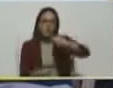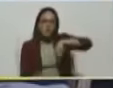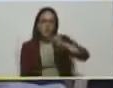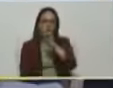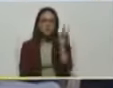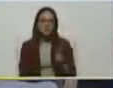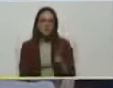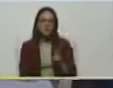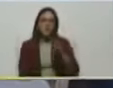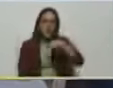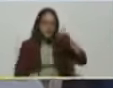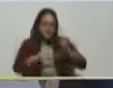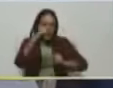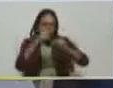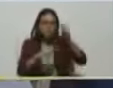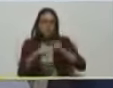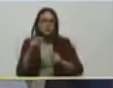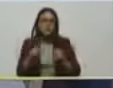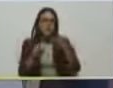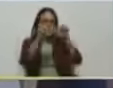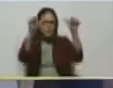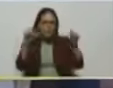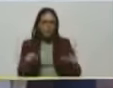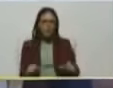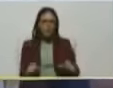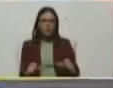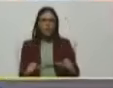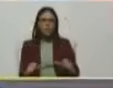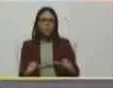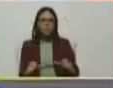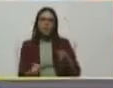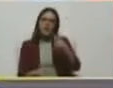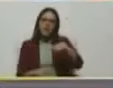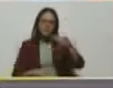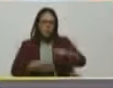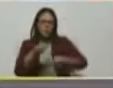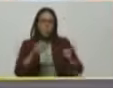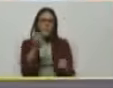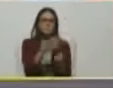y de la construcción de un modelo que están haciendo.